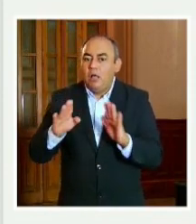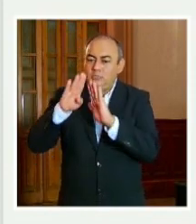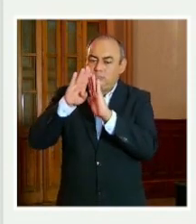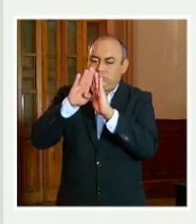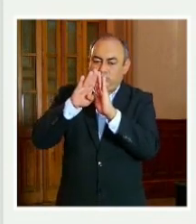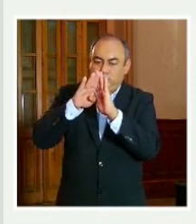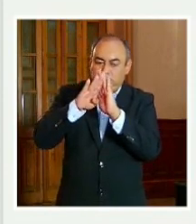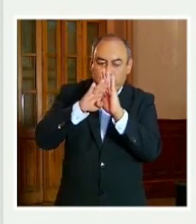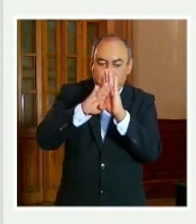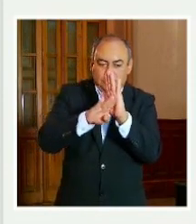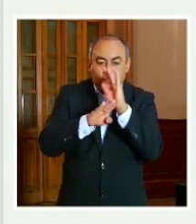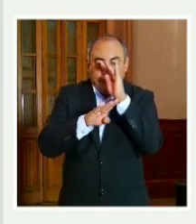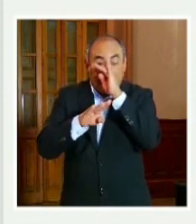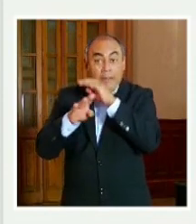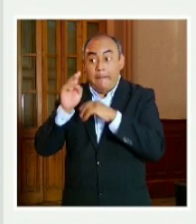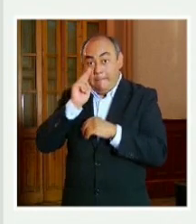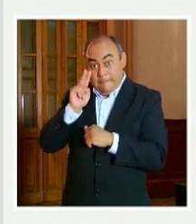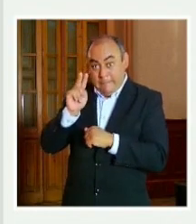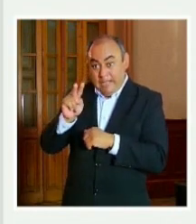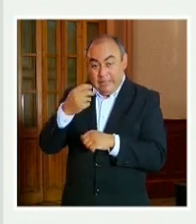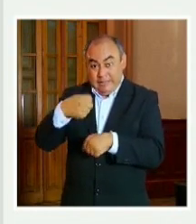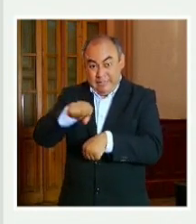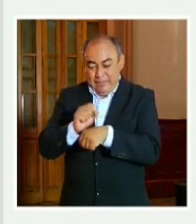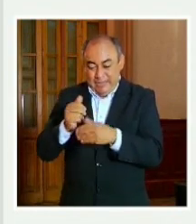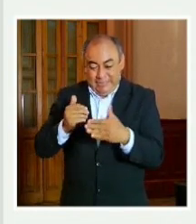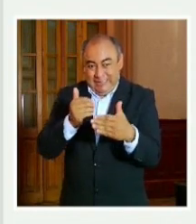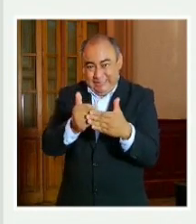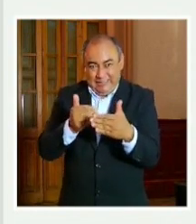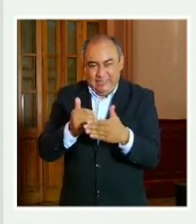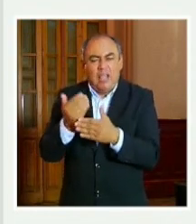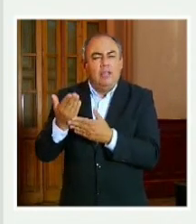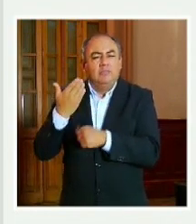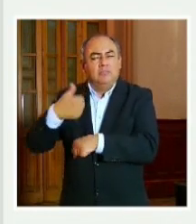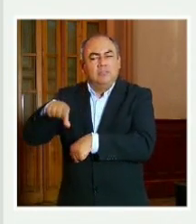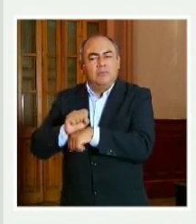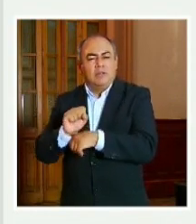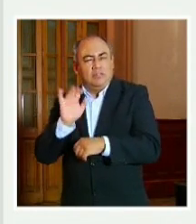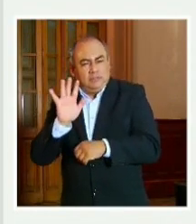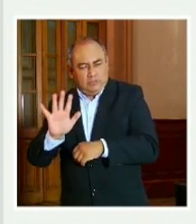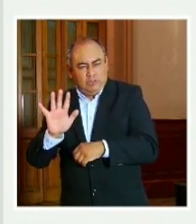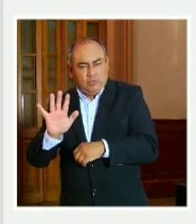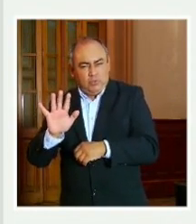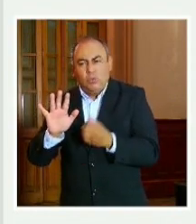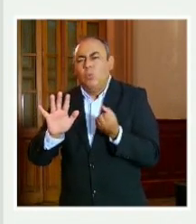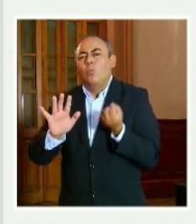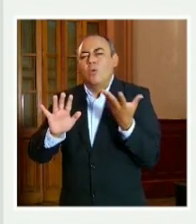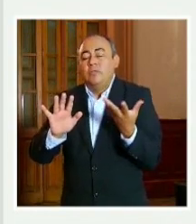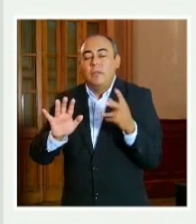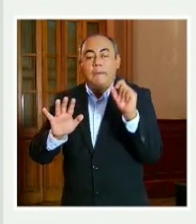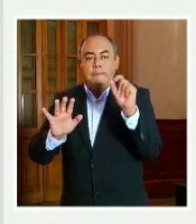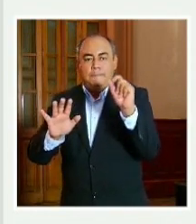esta semana. Nuestro pico más alto la semana 5 con 28 defunciones en promedio